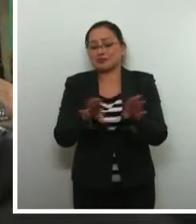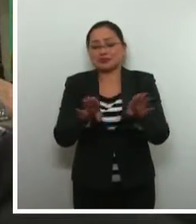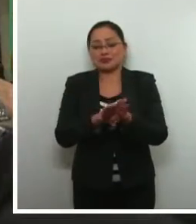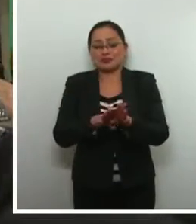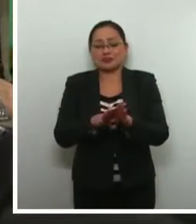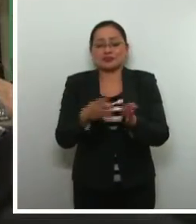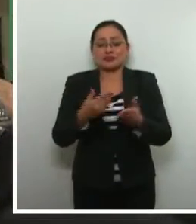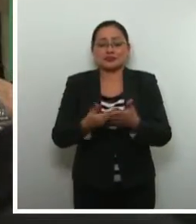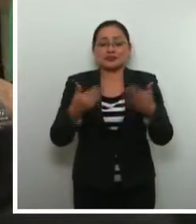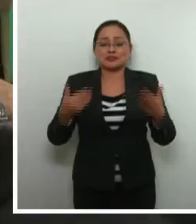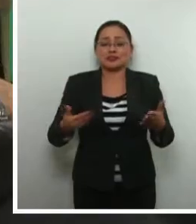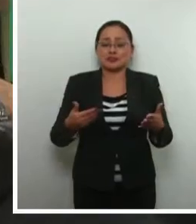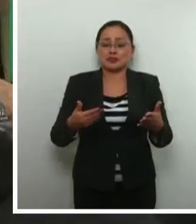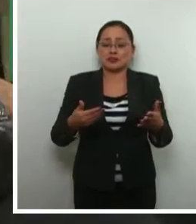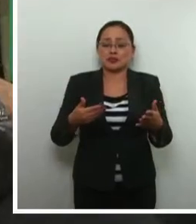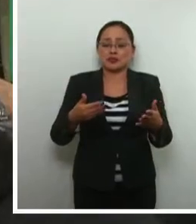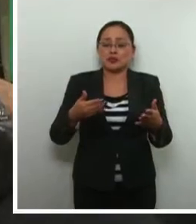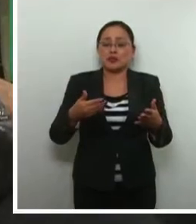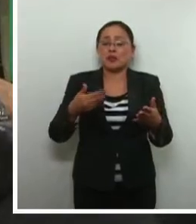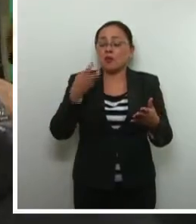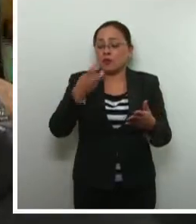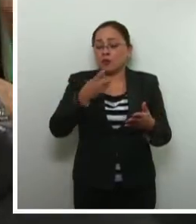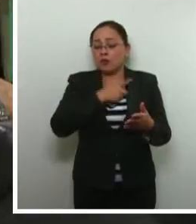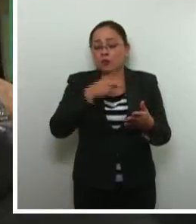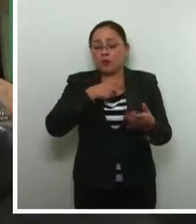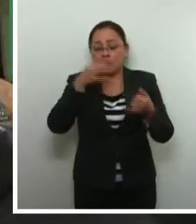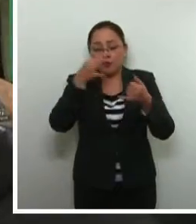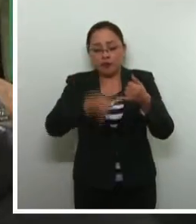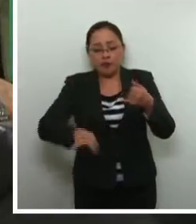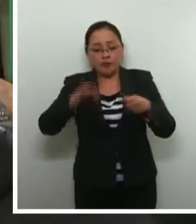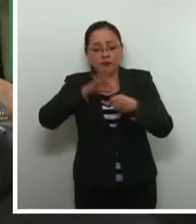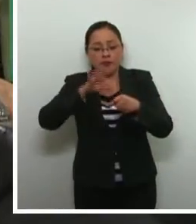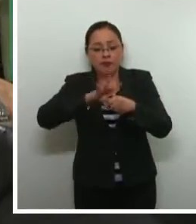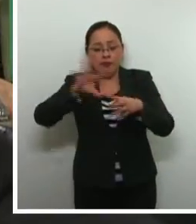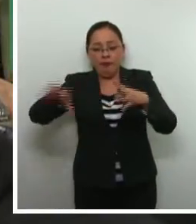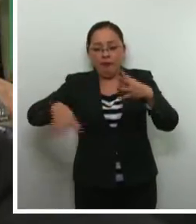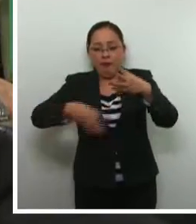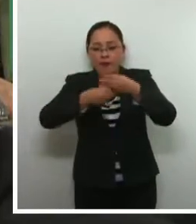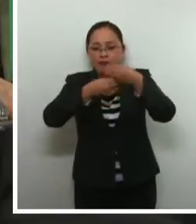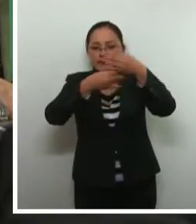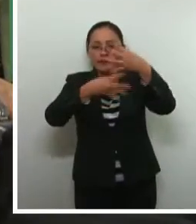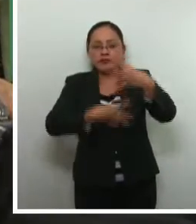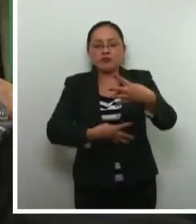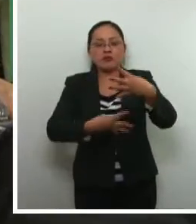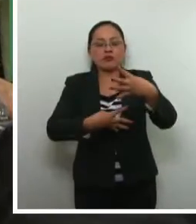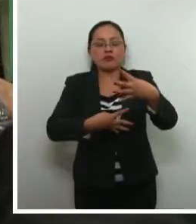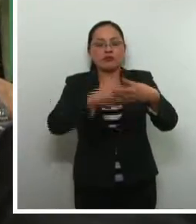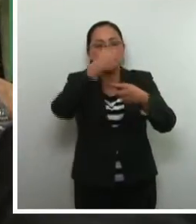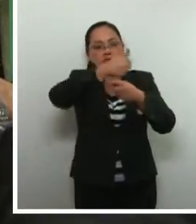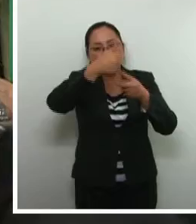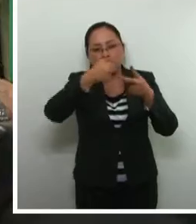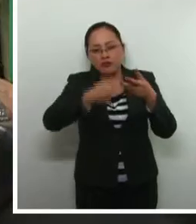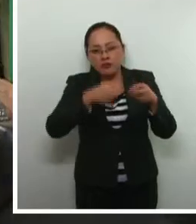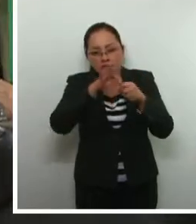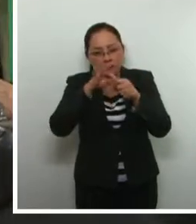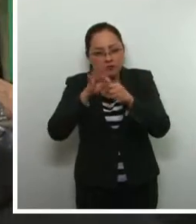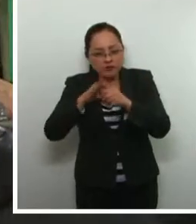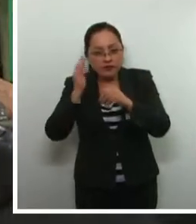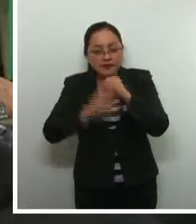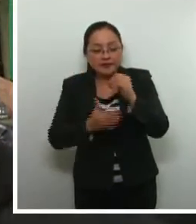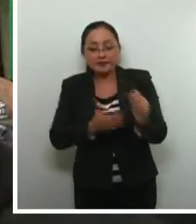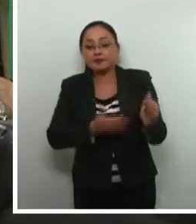entonces la mega reserva debe votarse al final, después de la votación de todas las reservas que se hayan presentado.